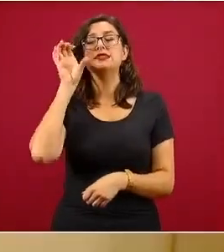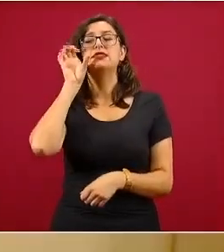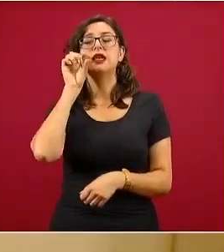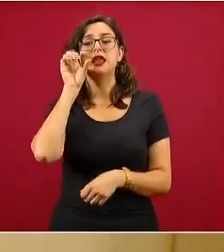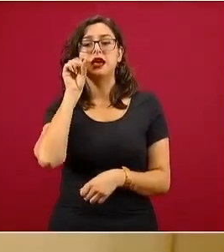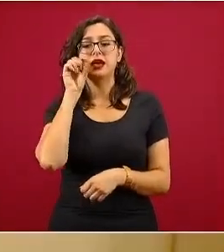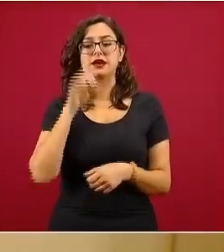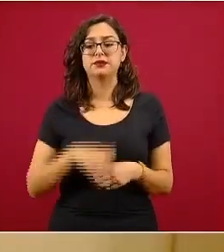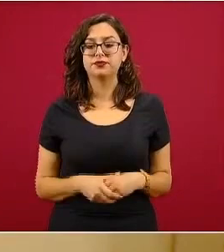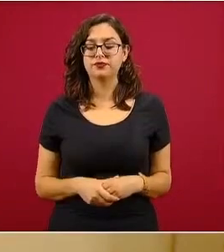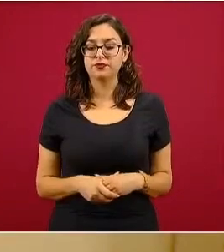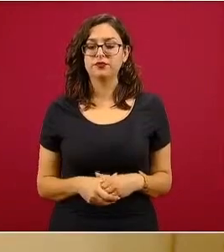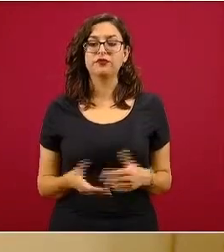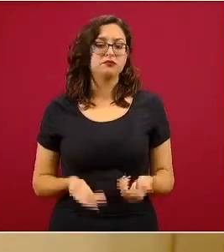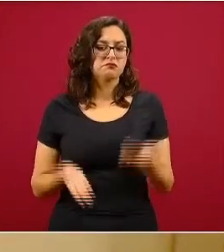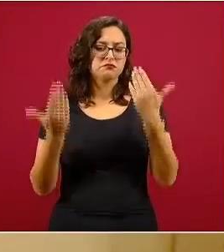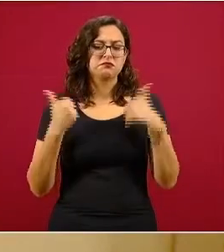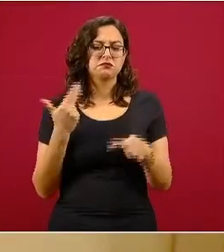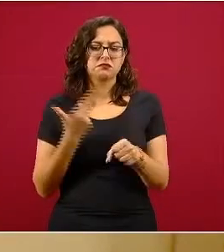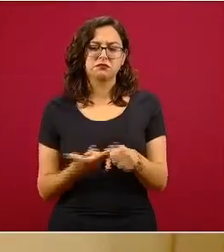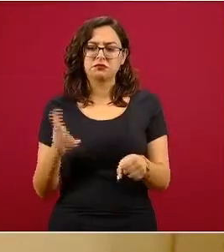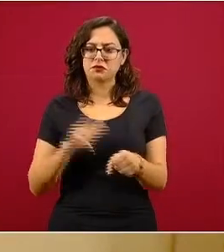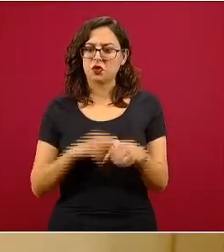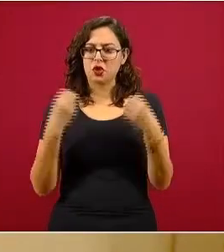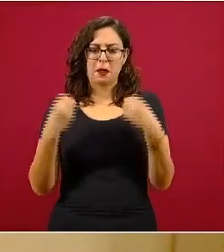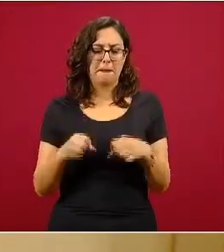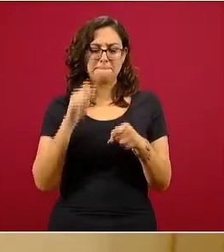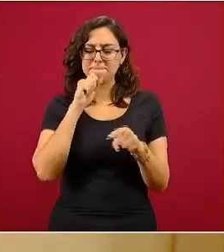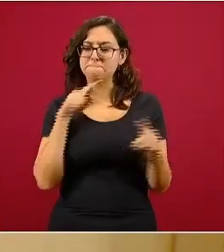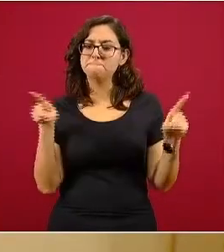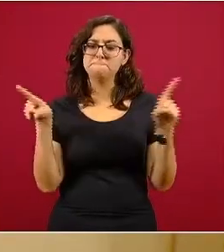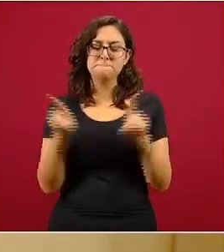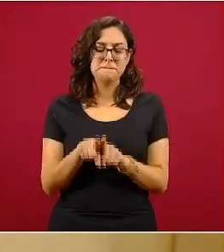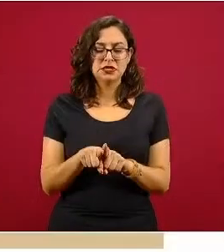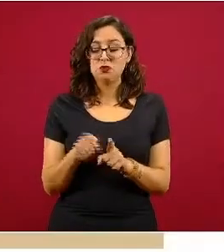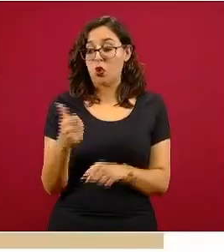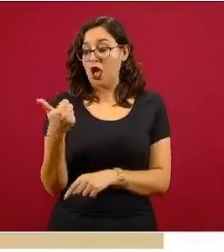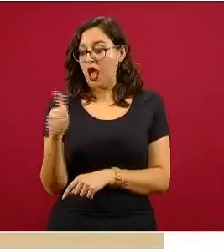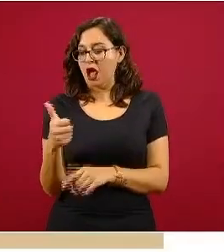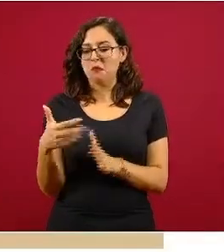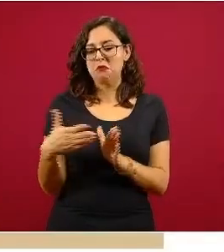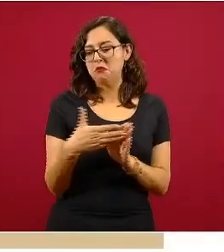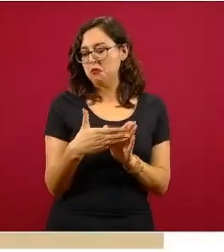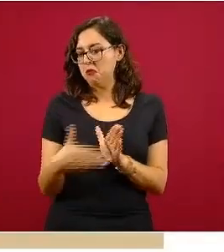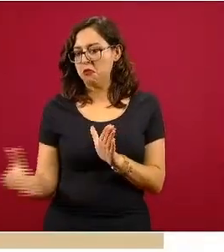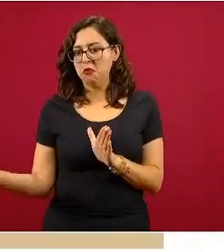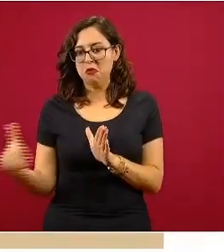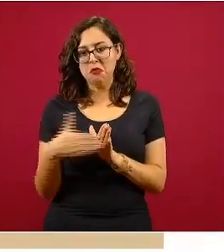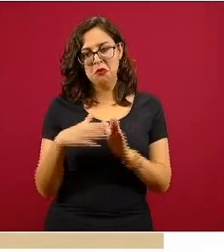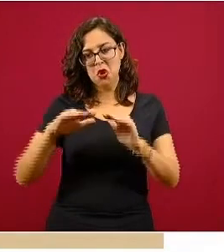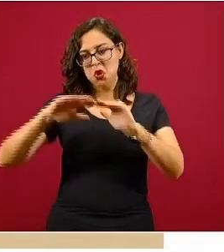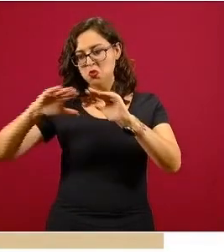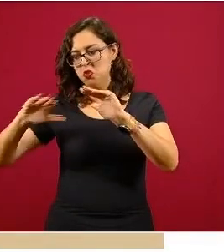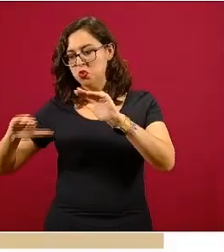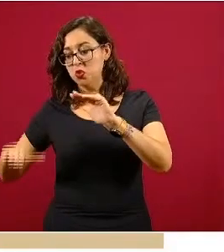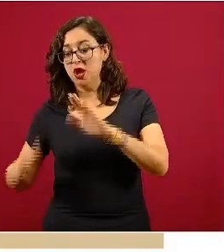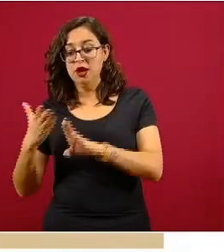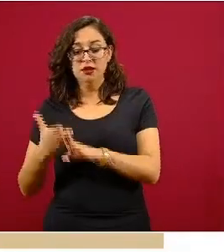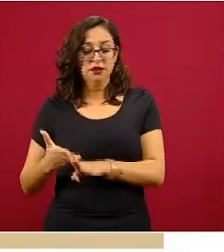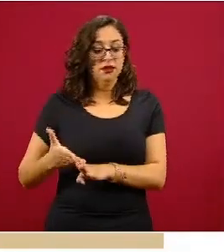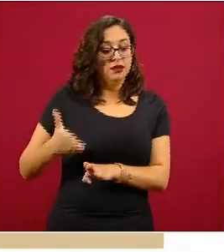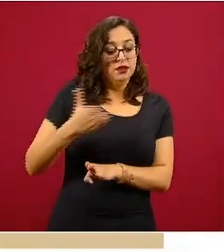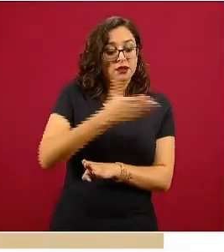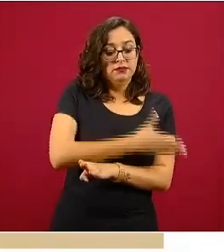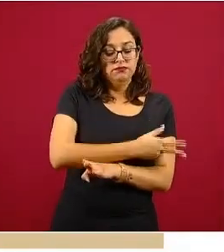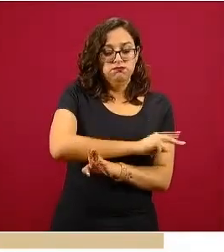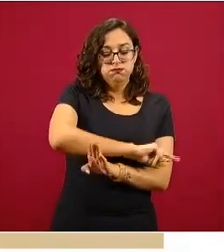Y la hospitalización igual, prácticamente todo el mes de agosto, después de haber tenido una meseta de prácticamente un mes entero, de tener un número